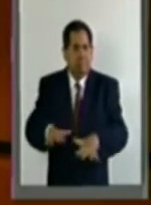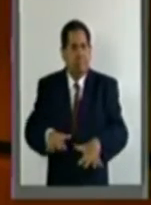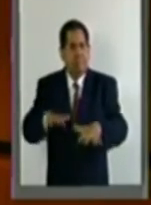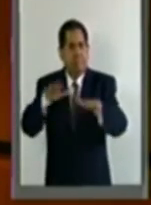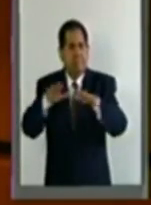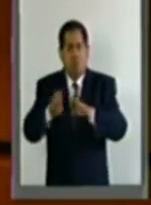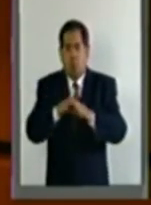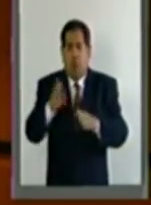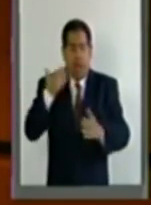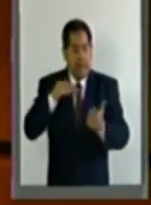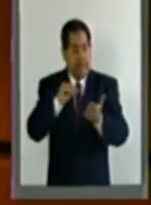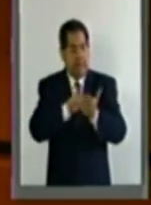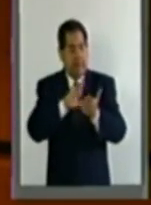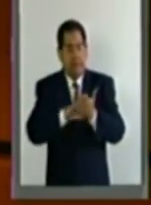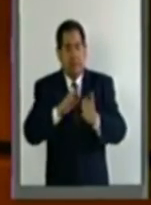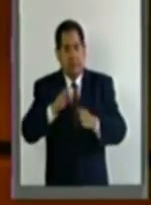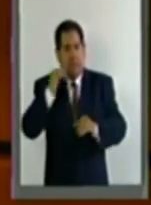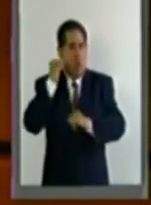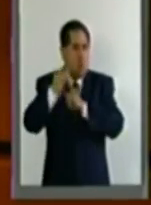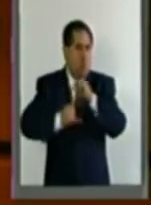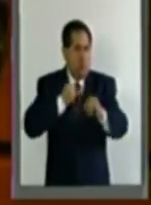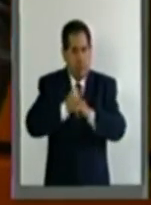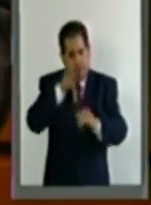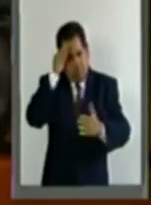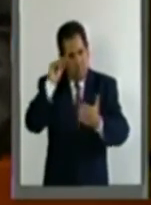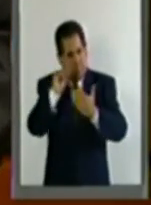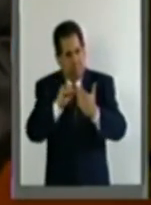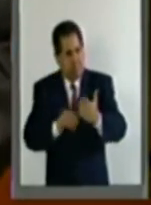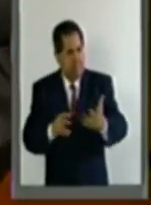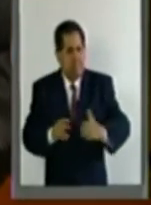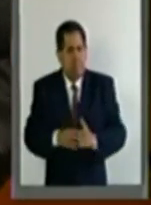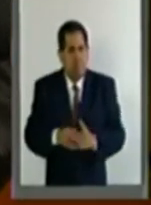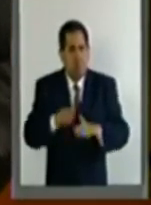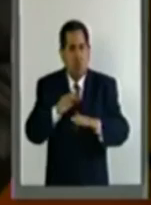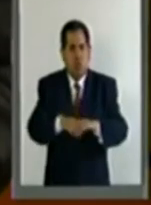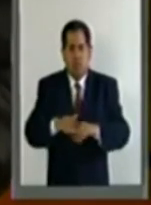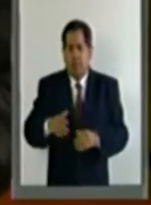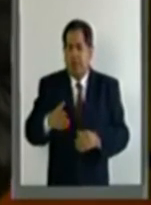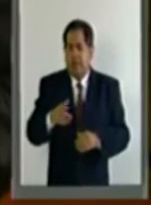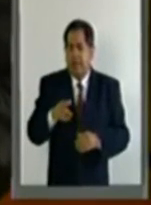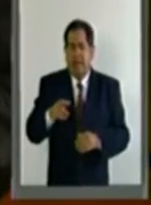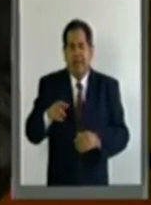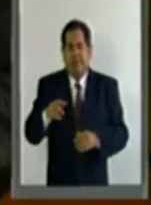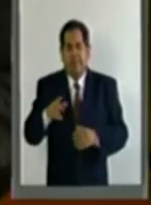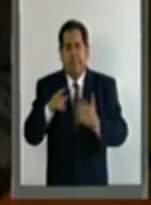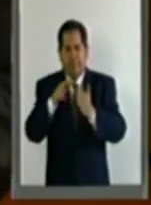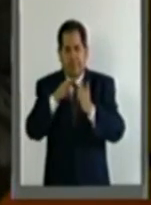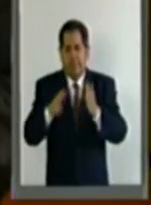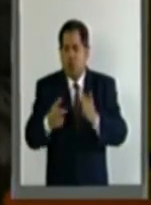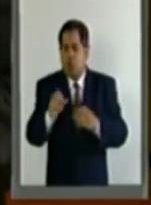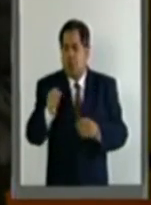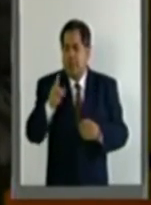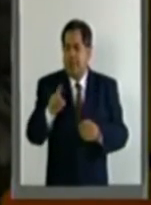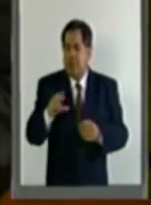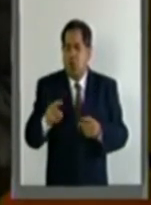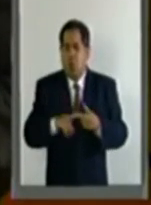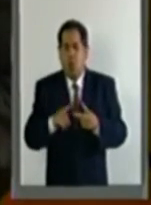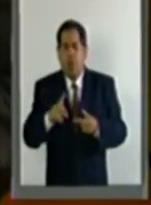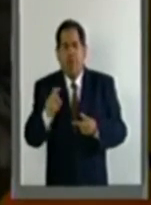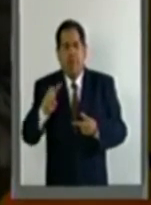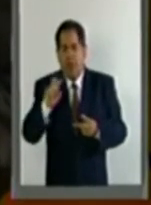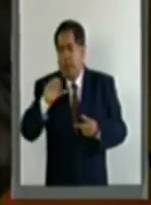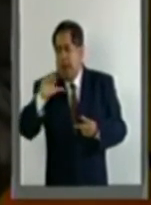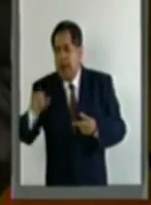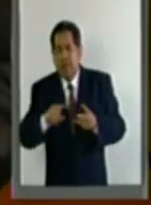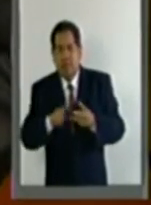los establece el Tratado Internacional del Arroyo de las Vacas, el río San Diego, el